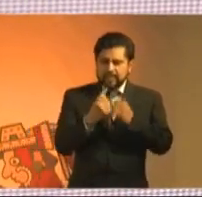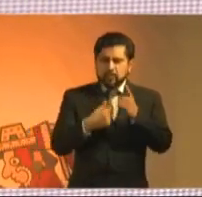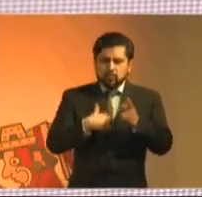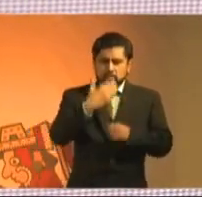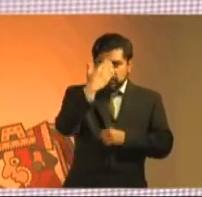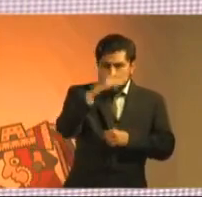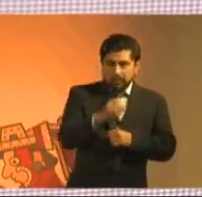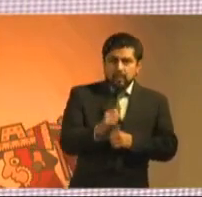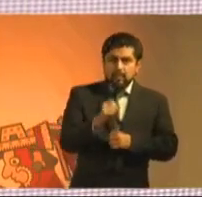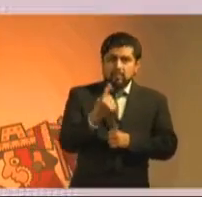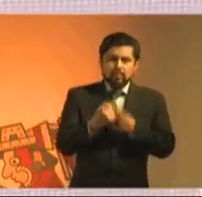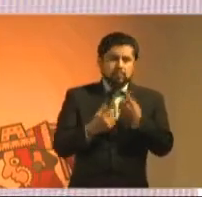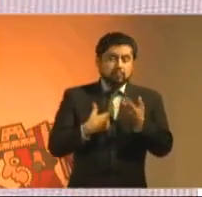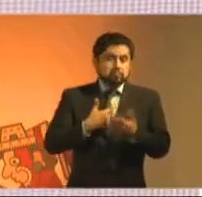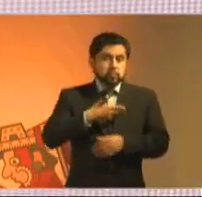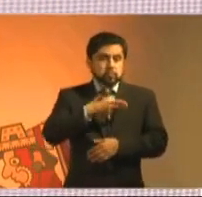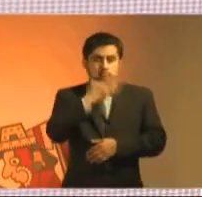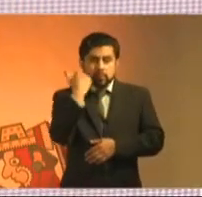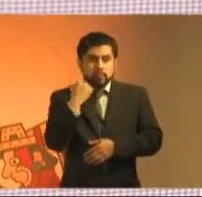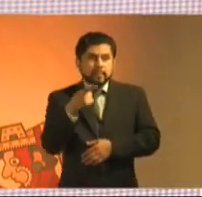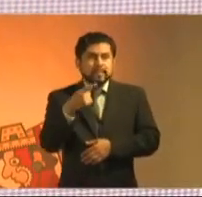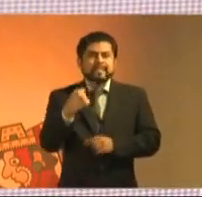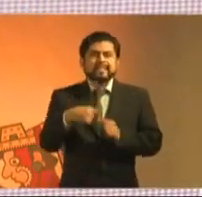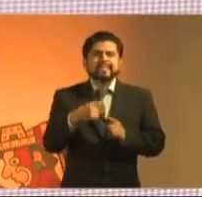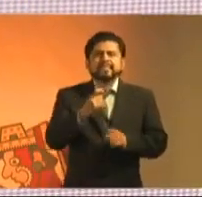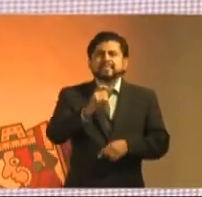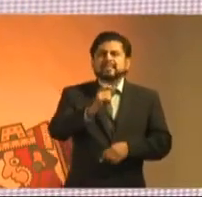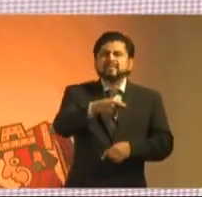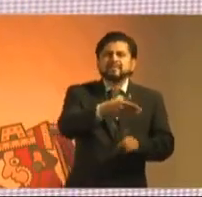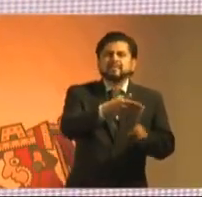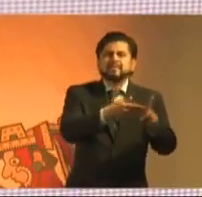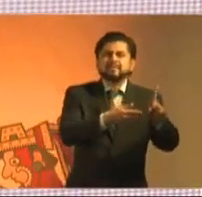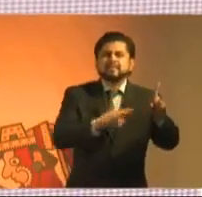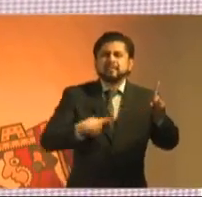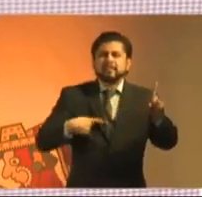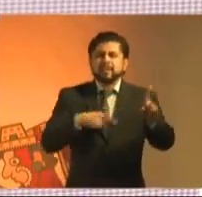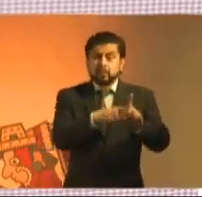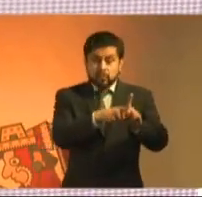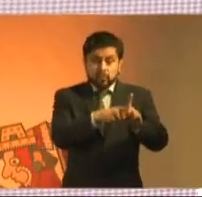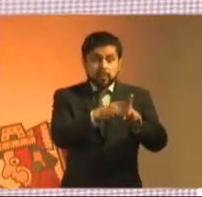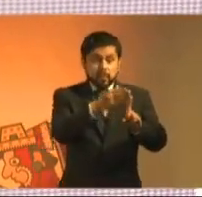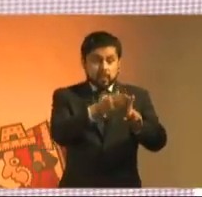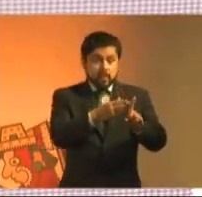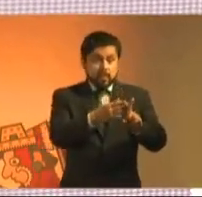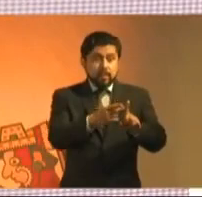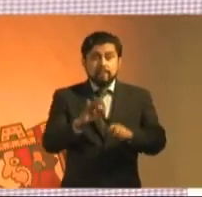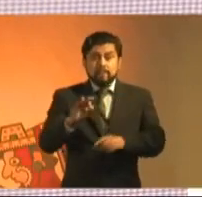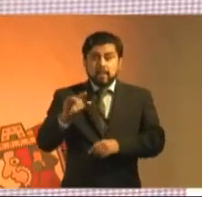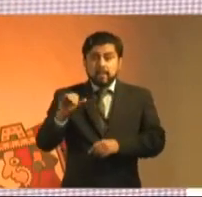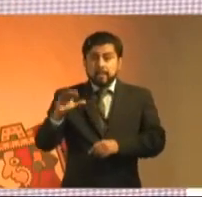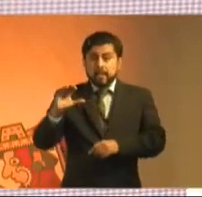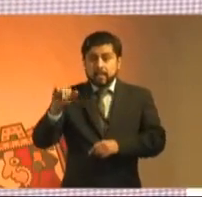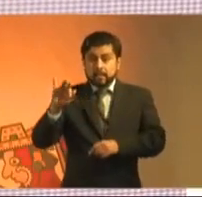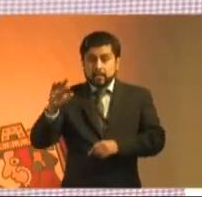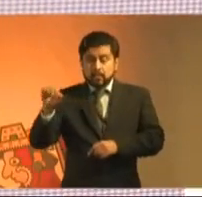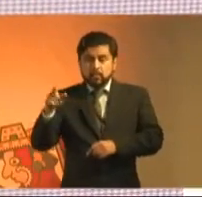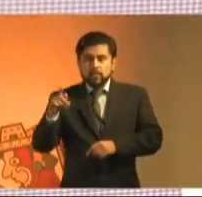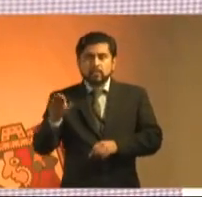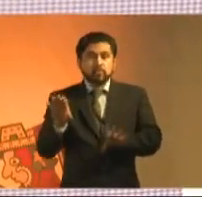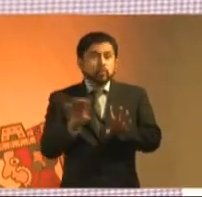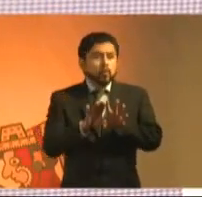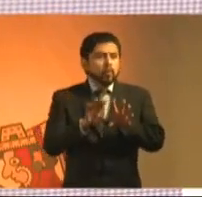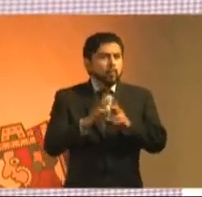no signifique nada pero felipe carrillo puerto es un personaje felipe carrillo puerto es es un personaje de novela diría